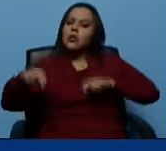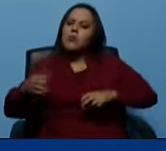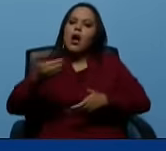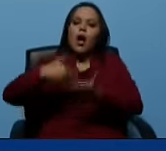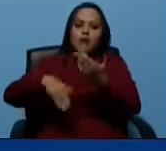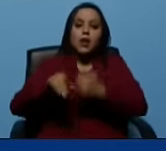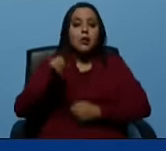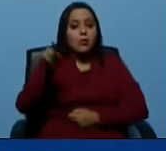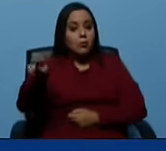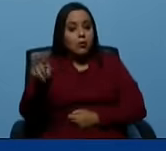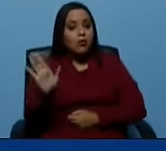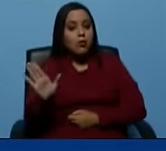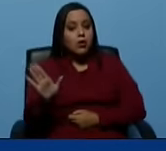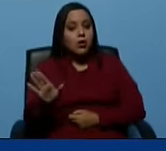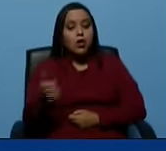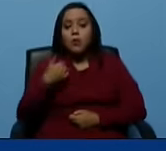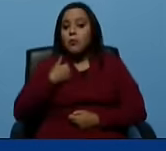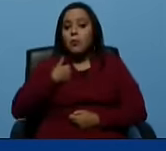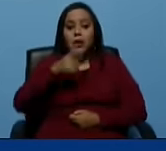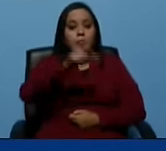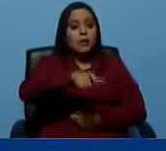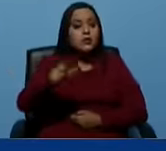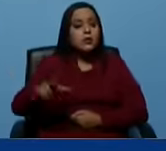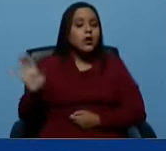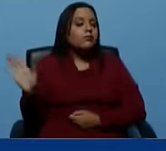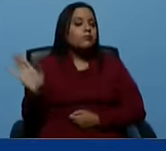ellos y con todo el mundo.